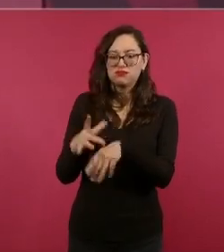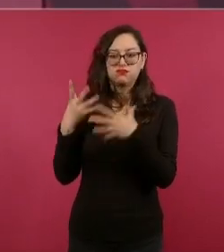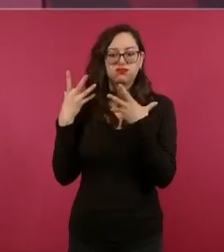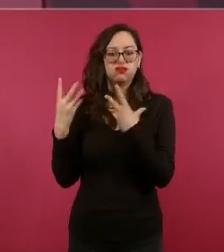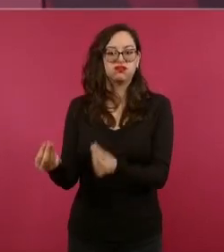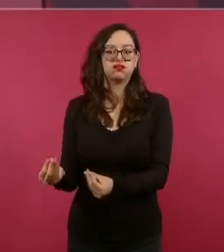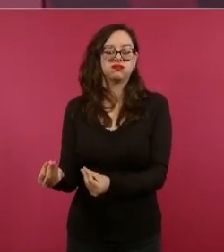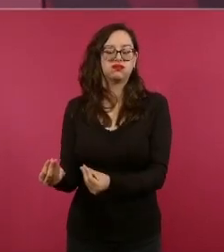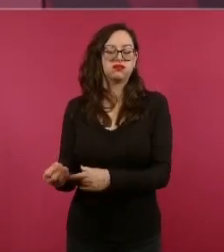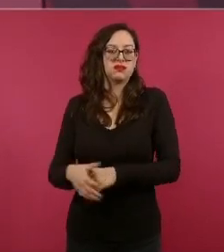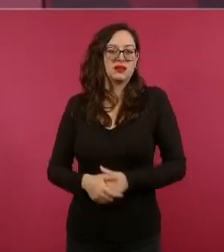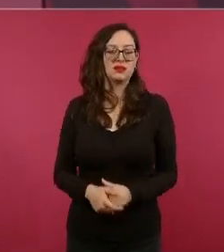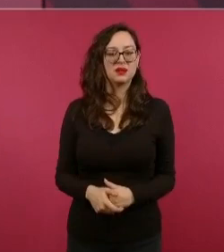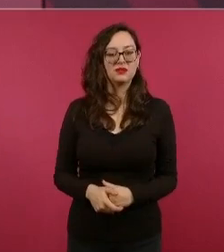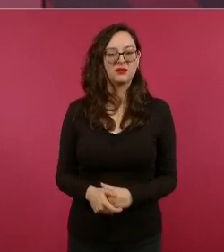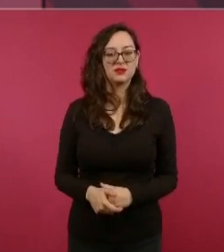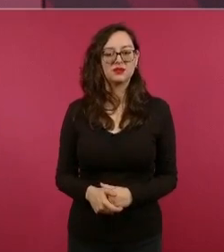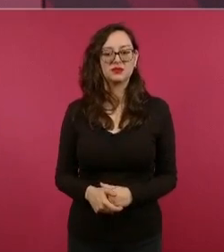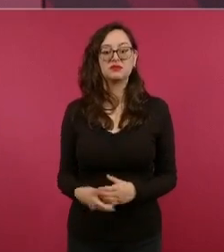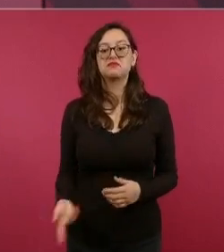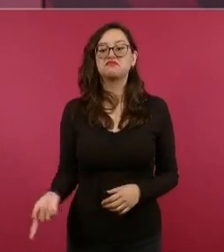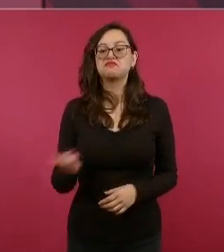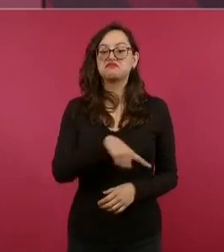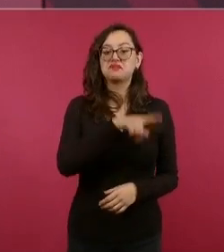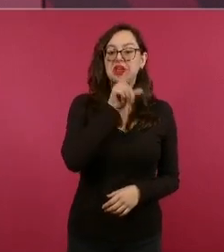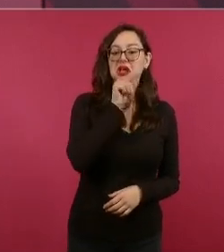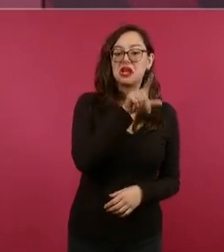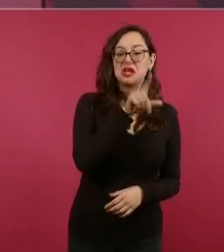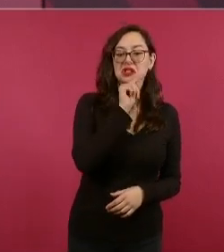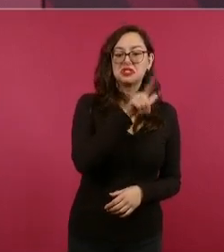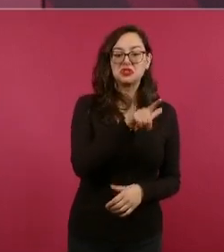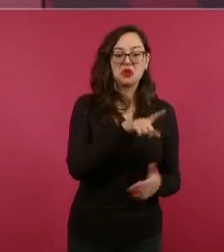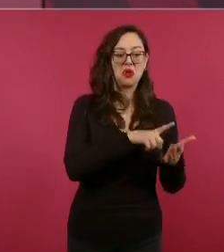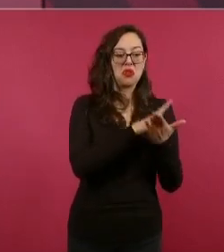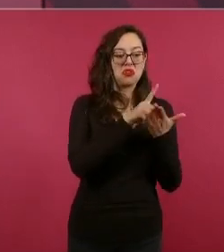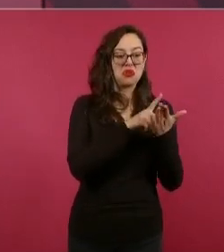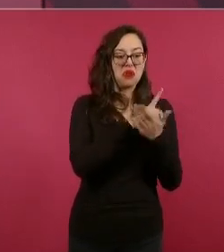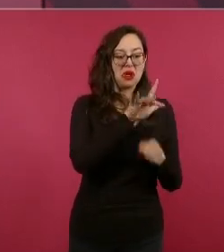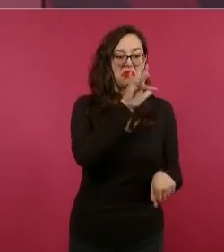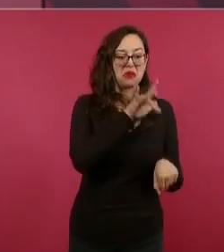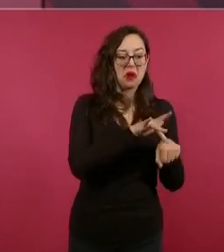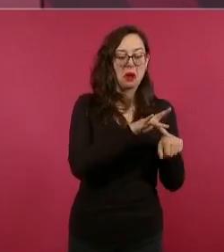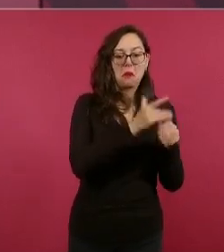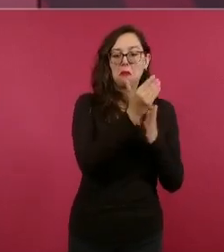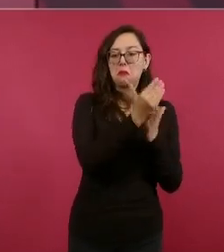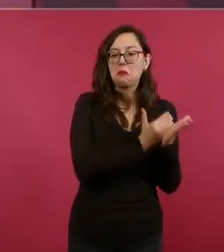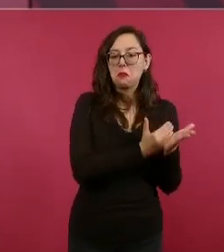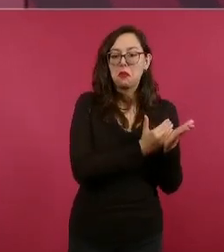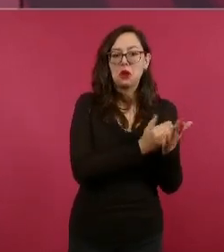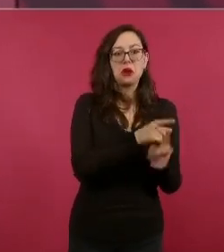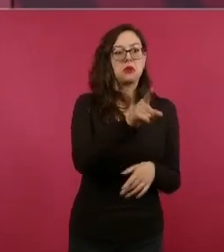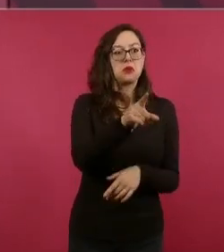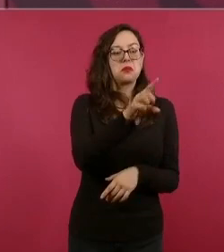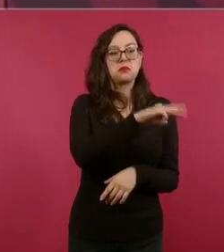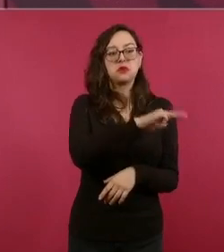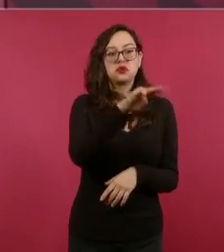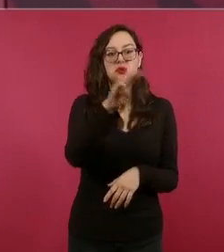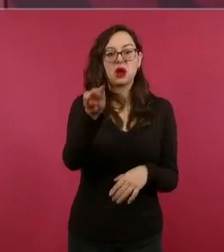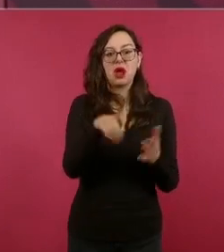en Guanajuato que en Jalisco, que en Michoacán, que en Sinaloa.